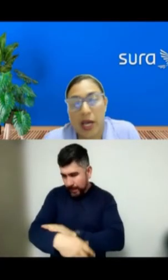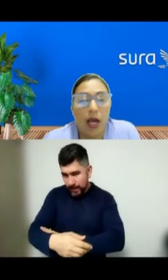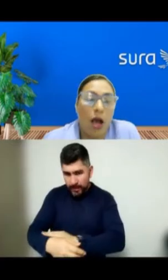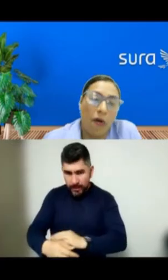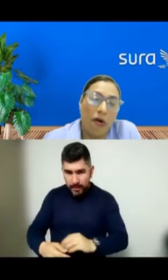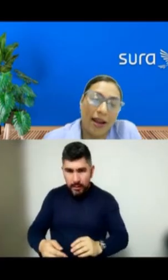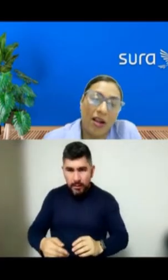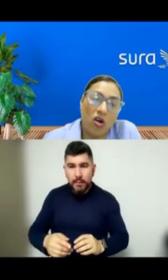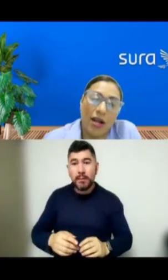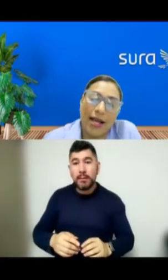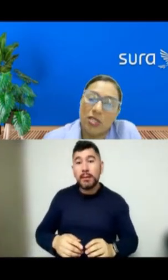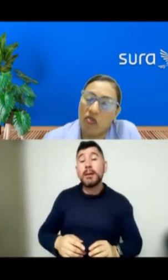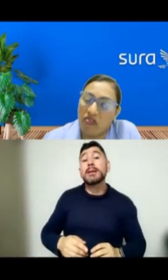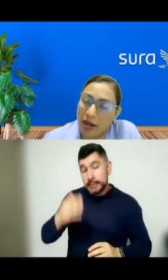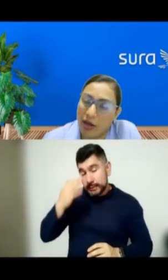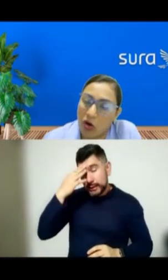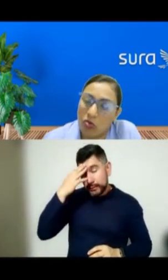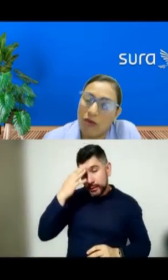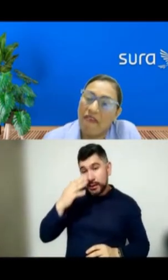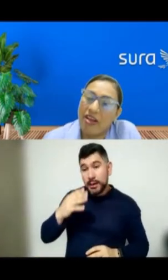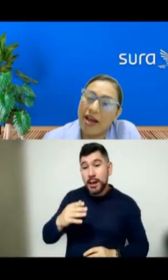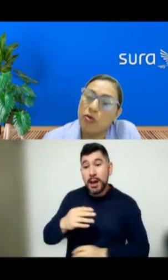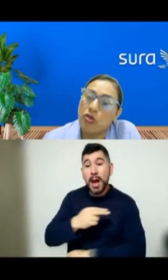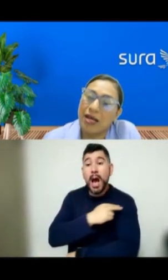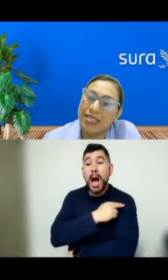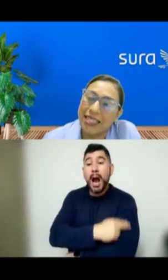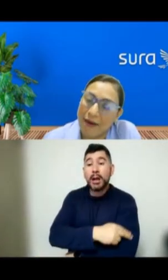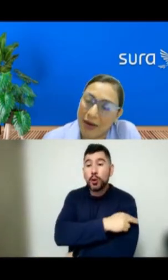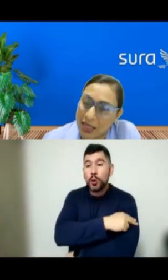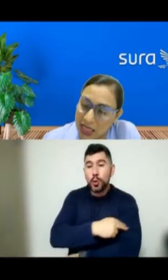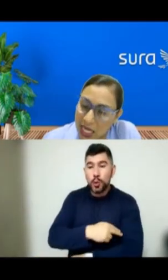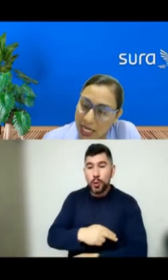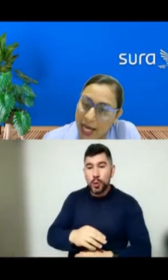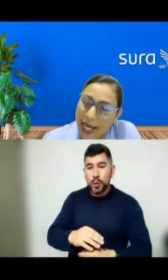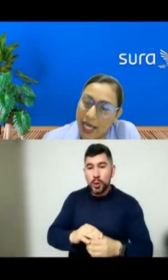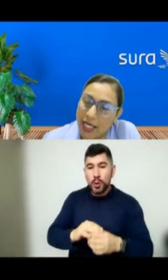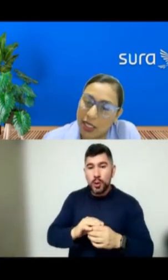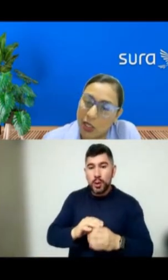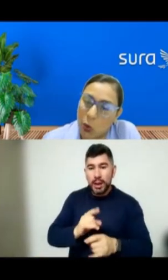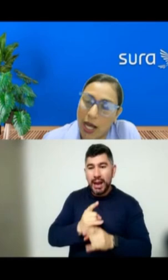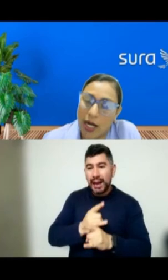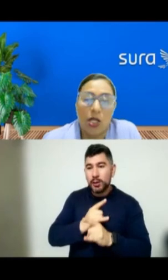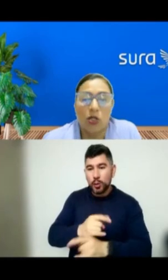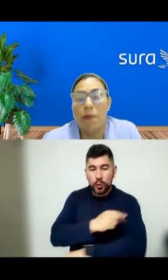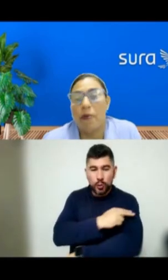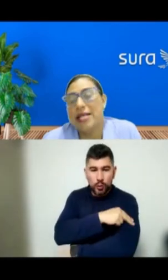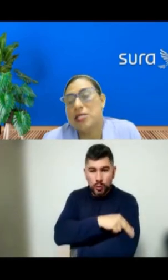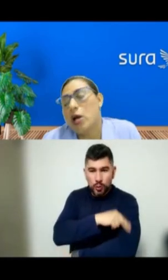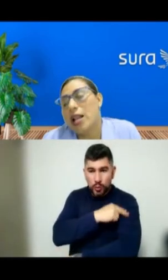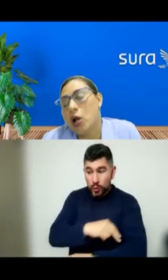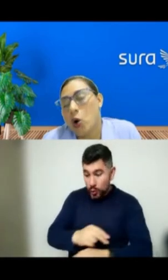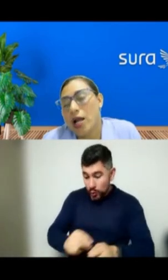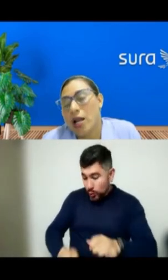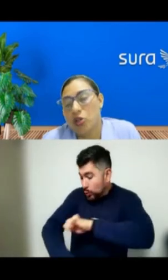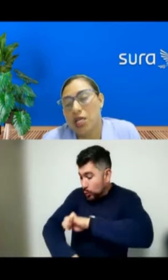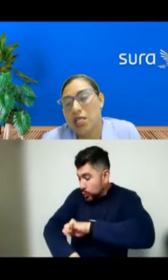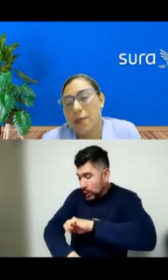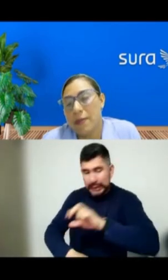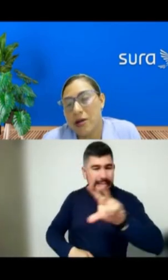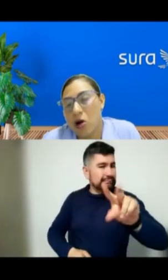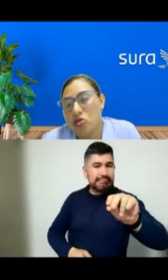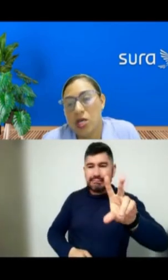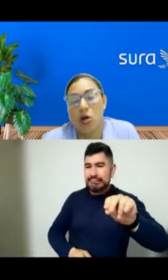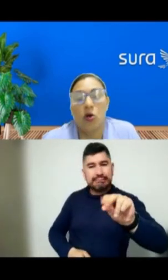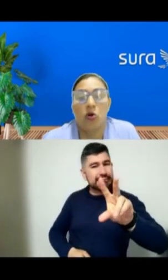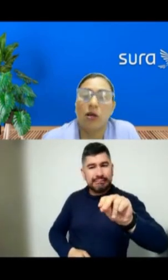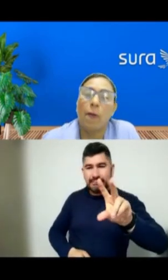en la herida. ¿Por qué? Porque el alcohol es un fijador, me va a fijar mucho más la bacteria en este lugar. Entonces, por eso el alcohol en el